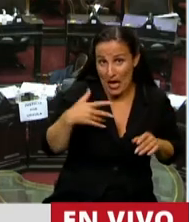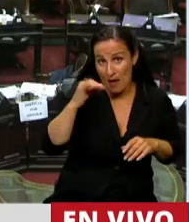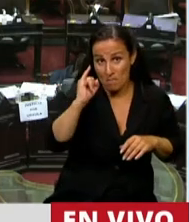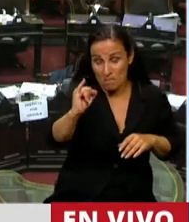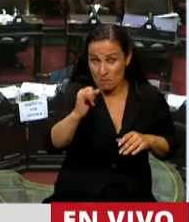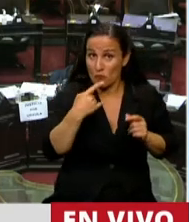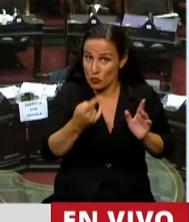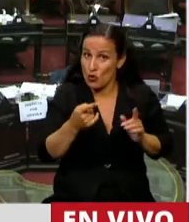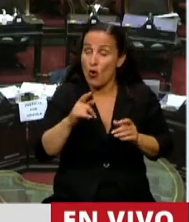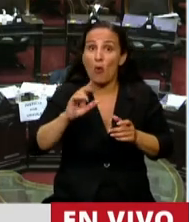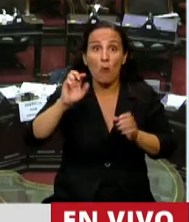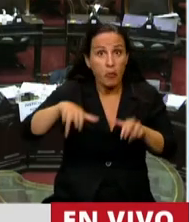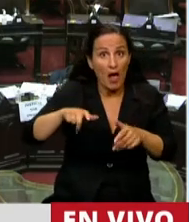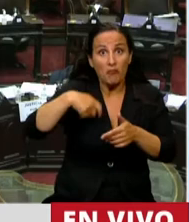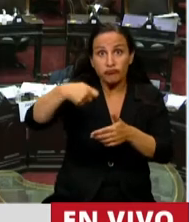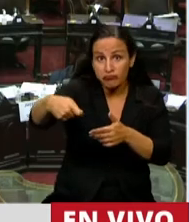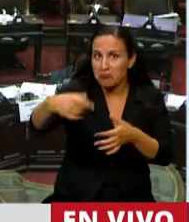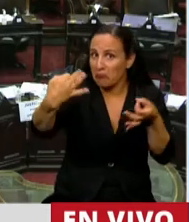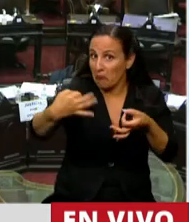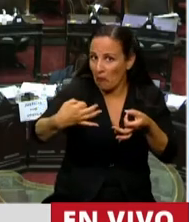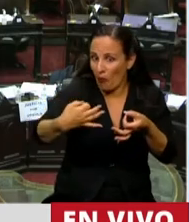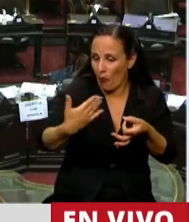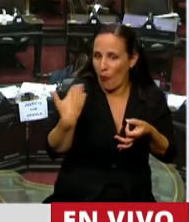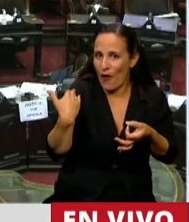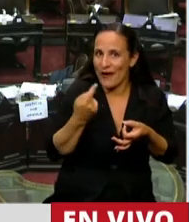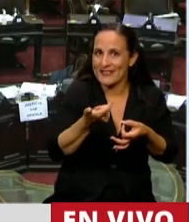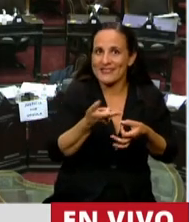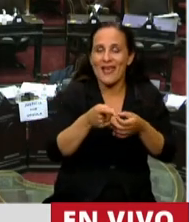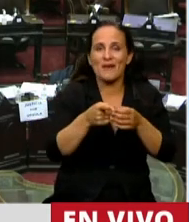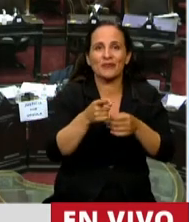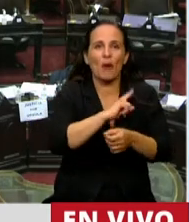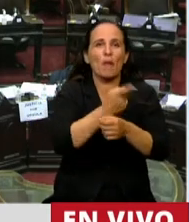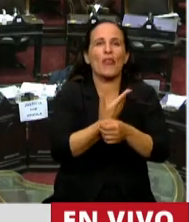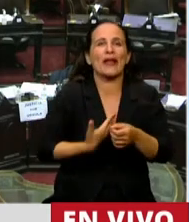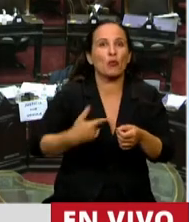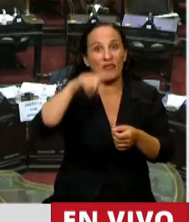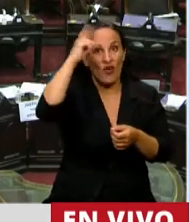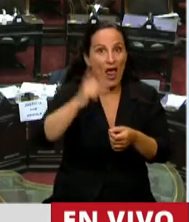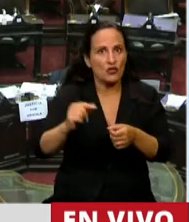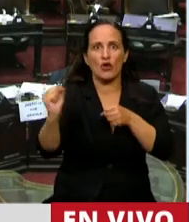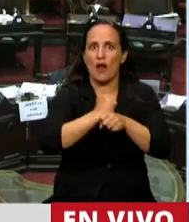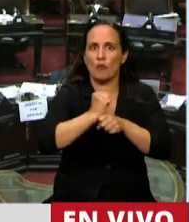manera exitosa el refinanciamiento que ha sido recientemente avalada por el Poder Ejecutivo Nacional,